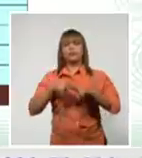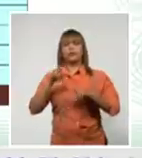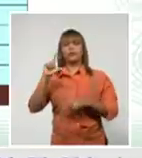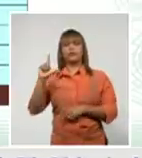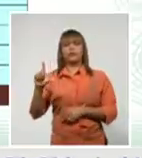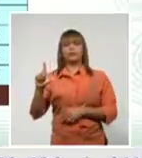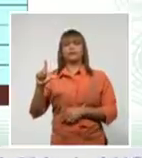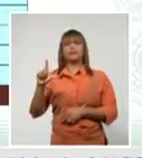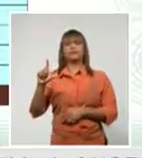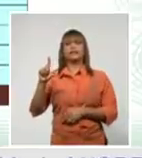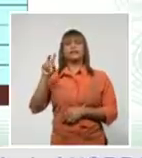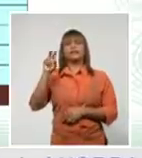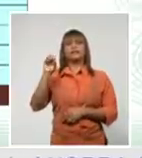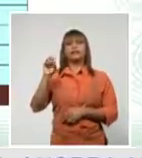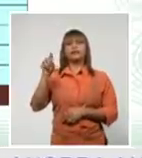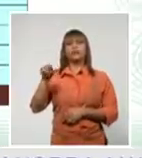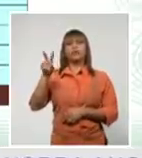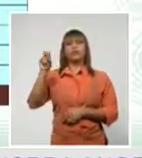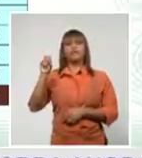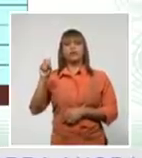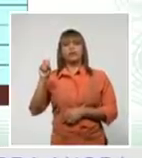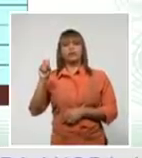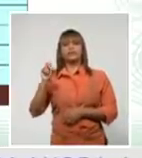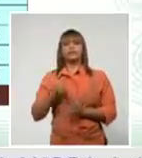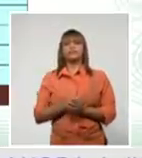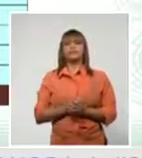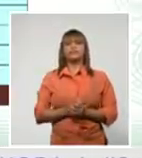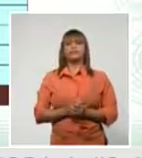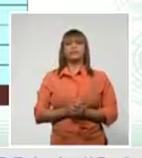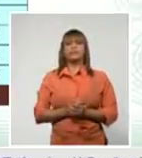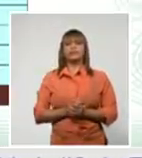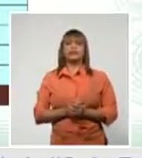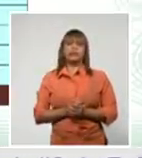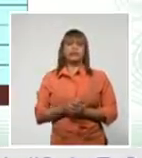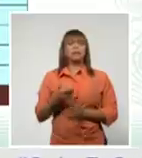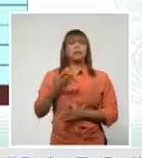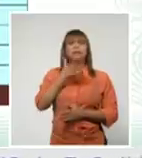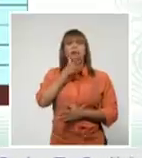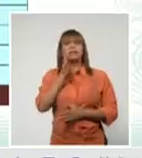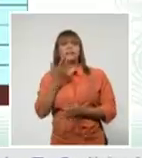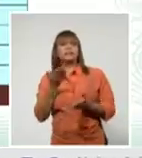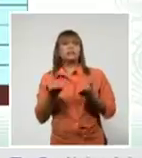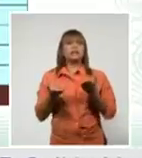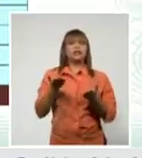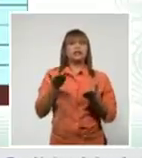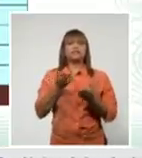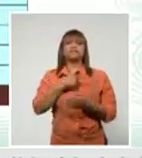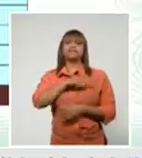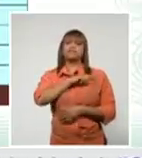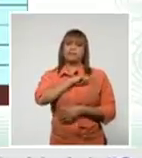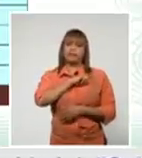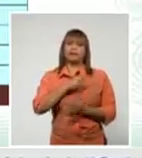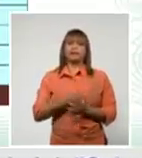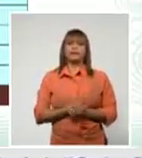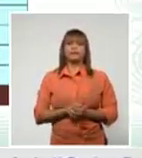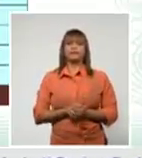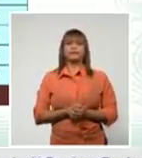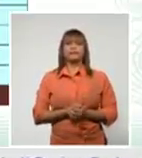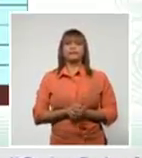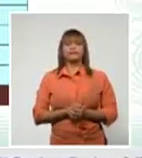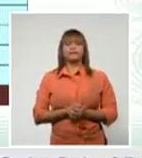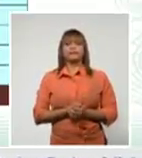0,20, 0,2, pues son tasas similares a las del día de ayer. Y de esta